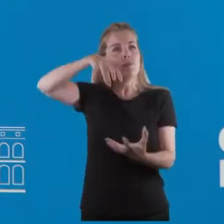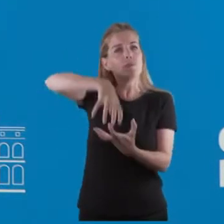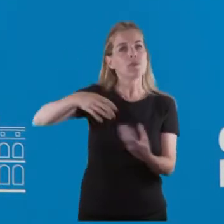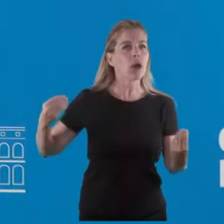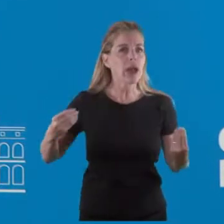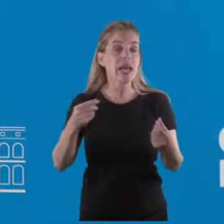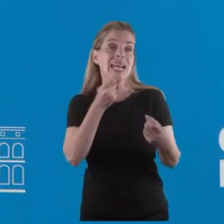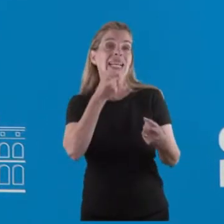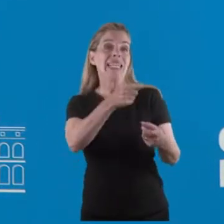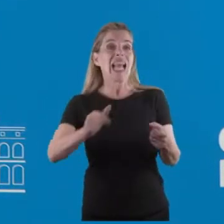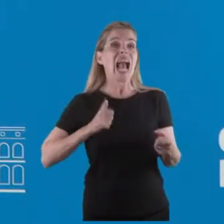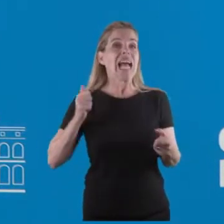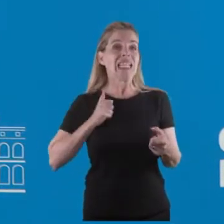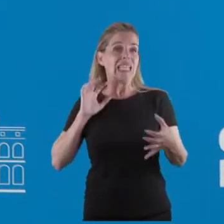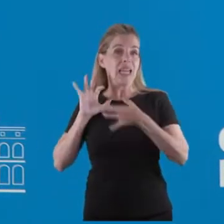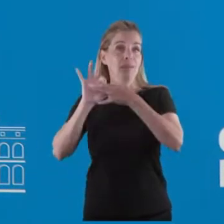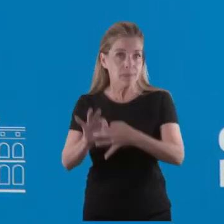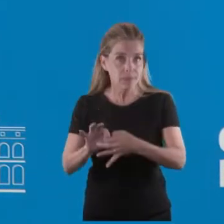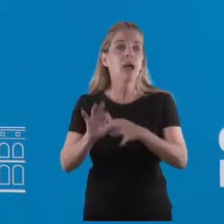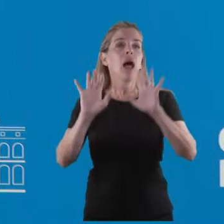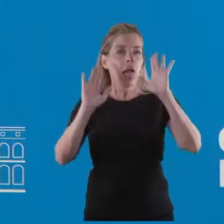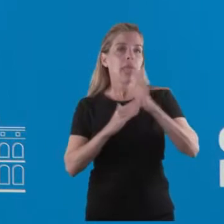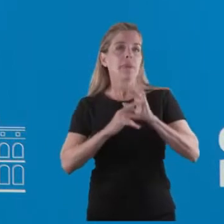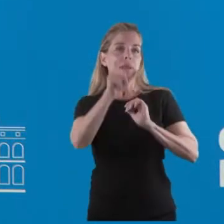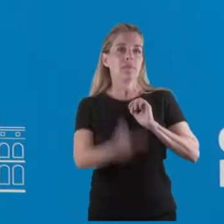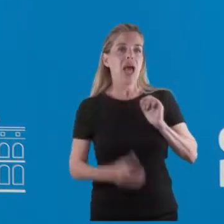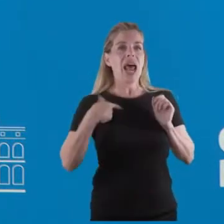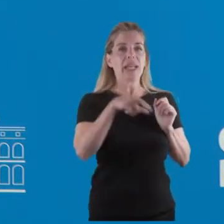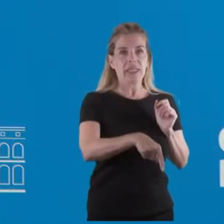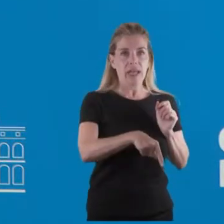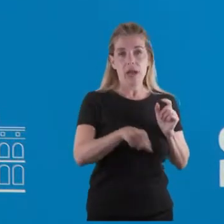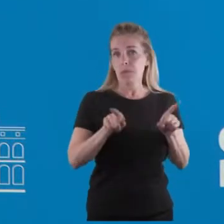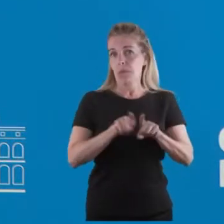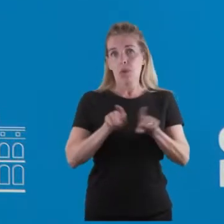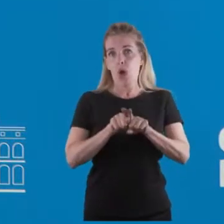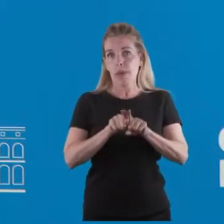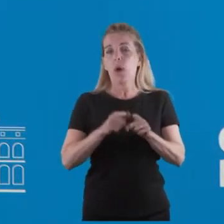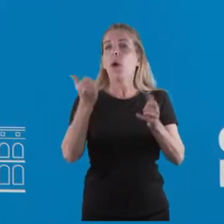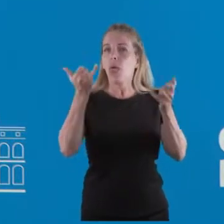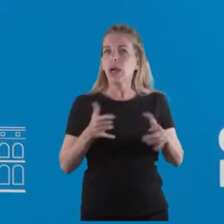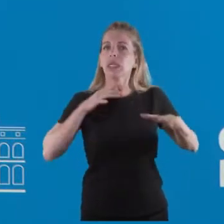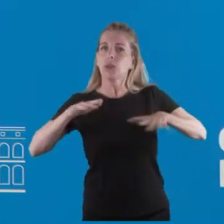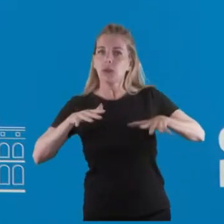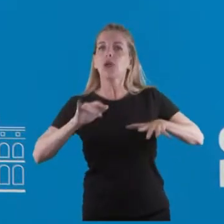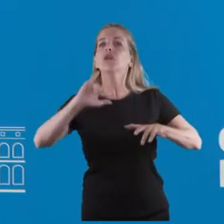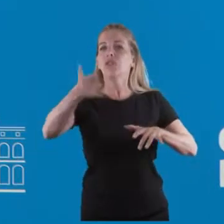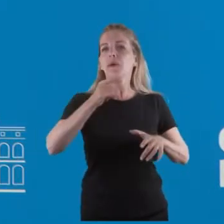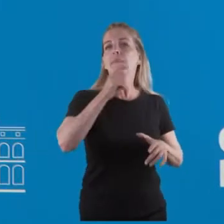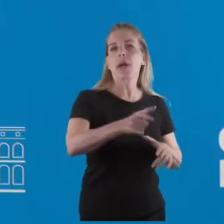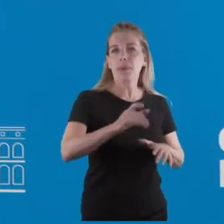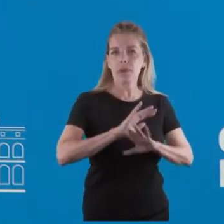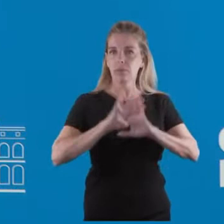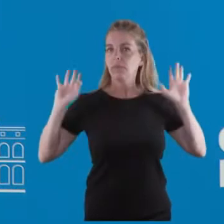cancillería argentina habla al canciller argentino o algunos de sus funcionarios esperamos lo mismo y cuando esto suceda vamos a responder sobre esas posiciones